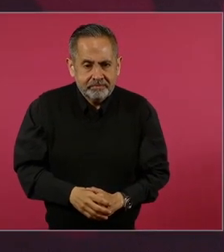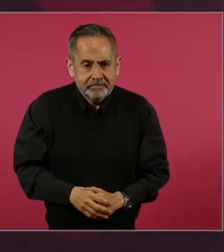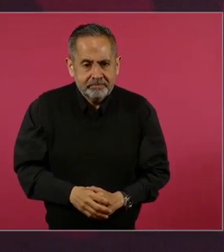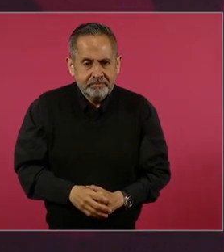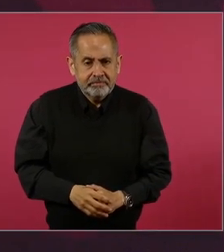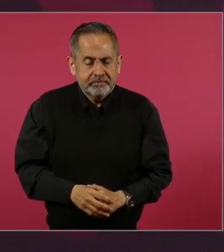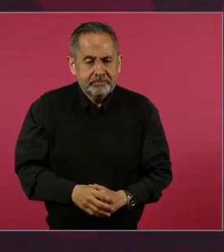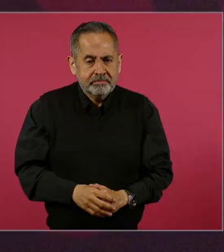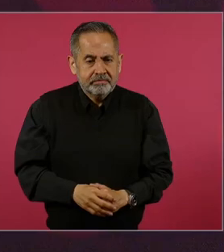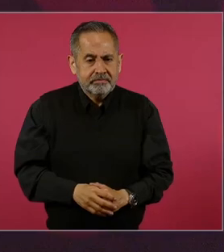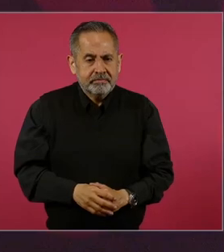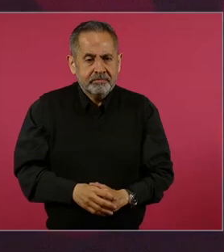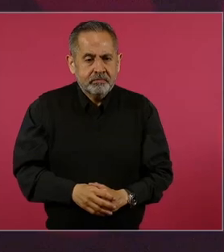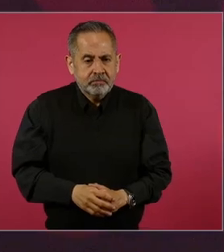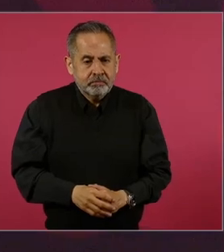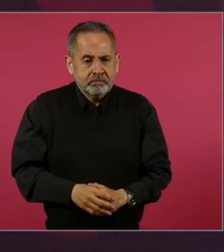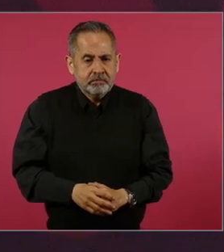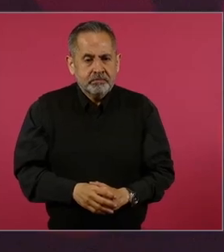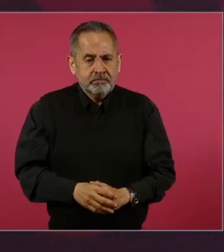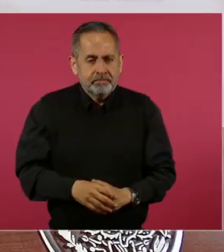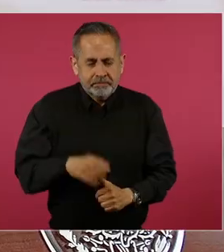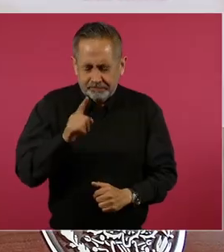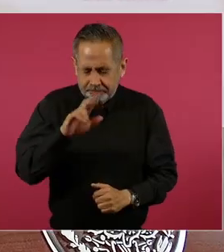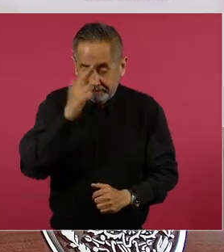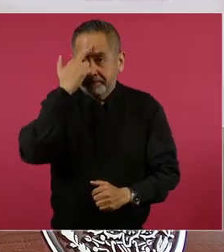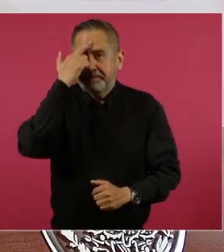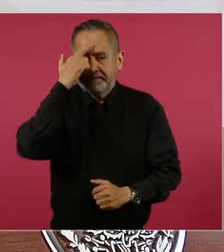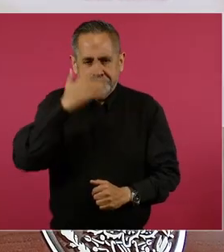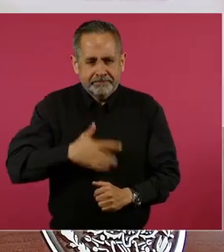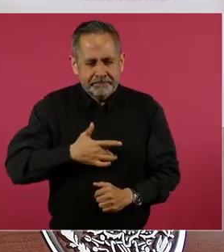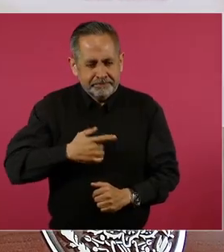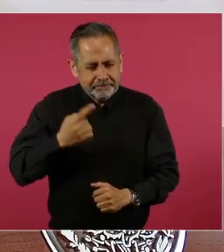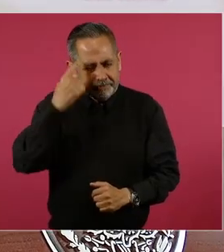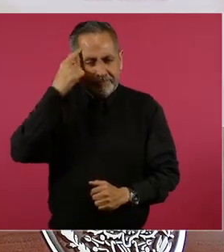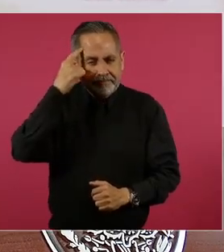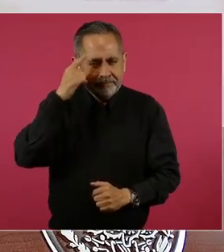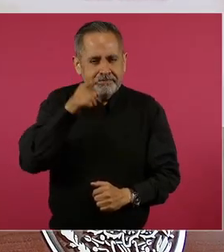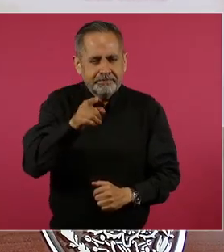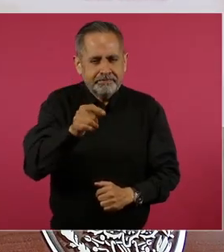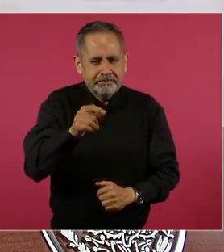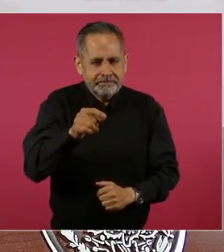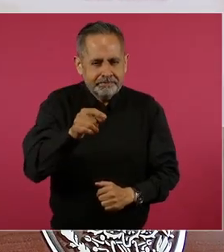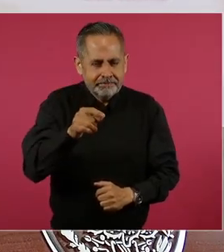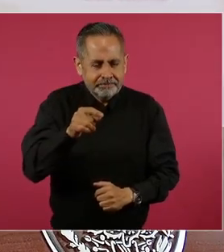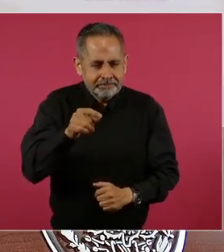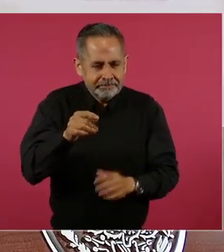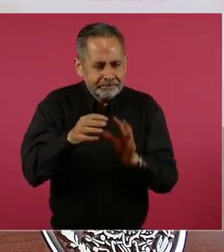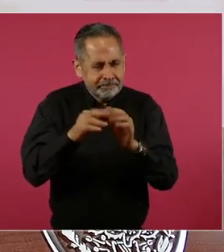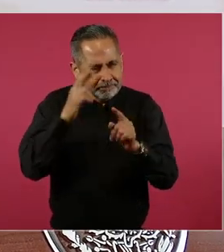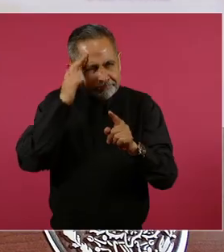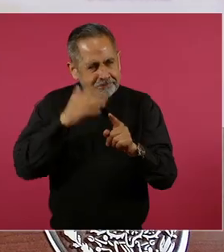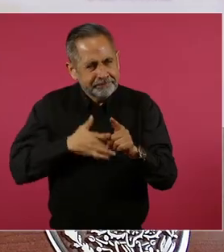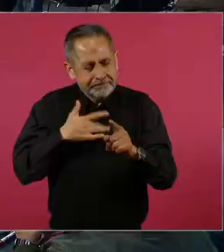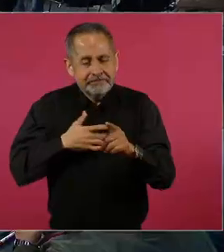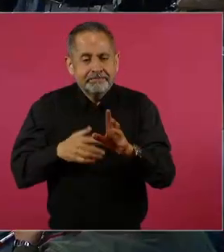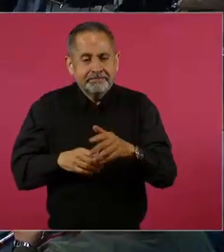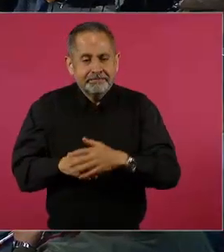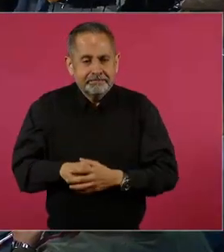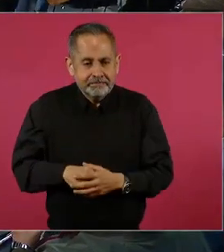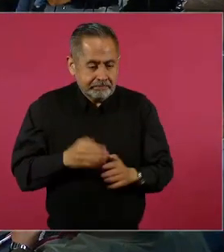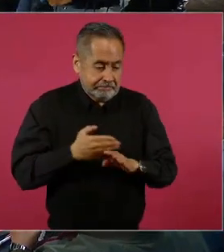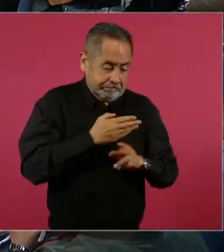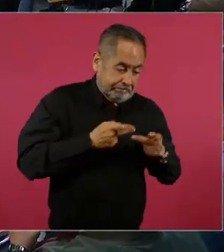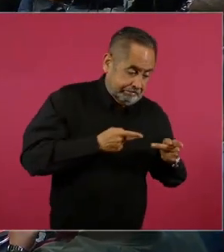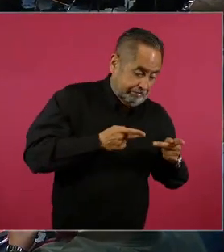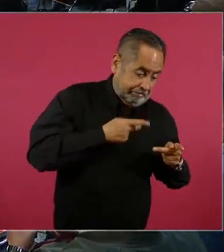Hay un… ahorita se me vino a la cabeza, porque no creen que yo preparo